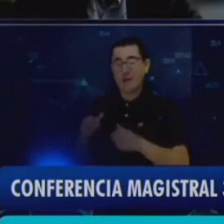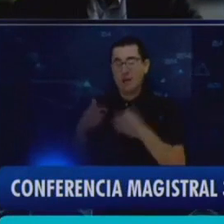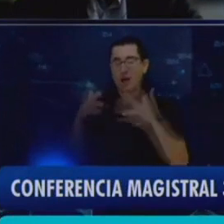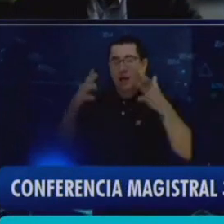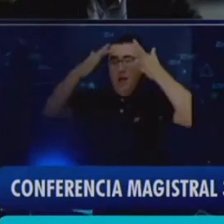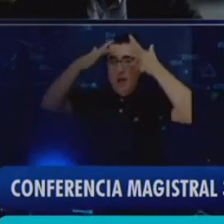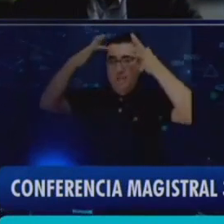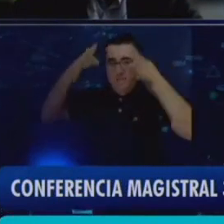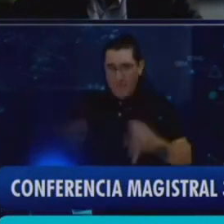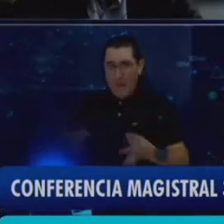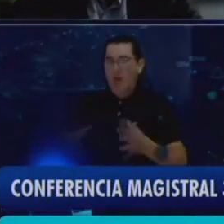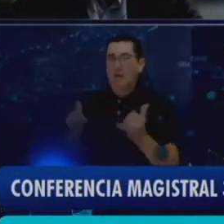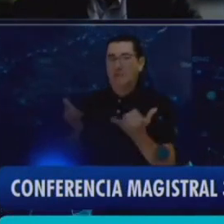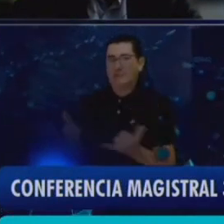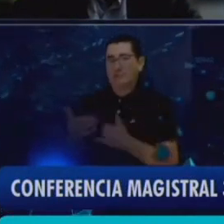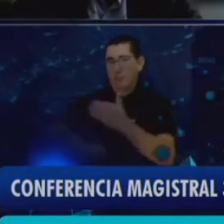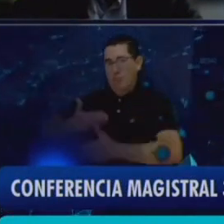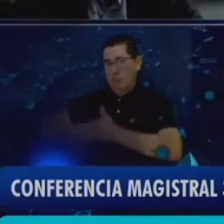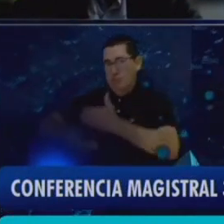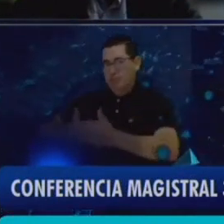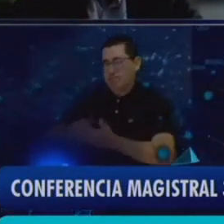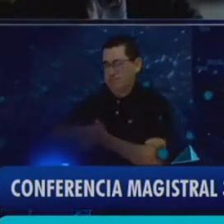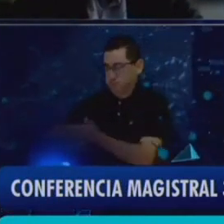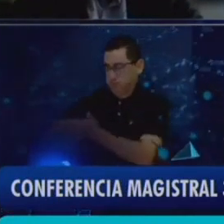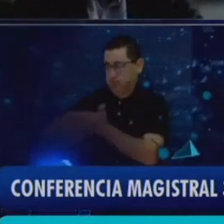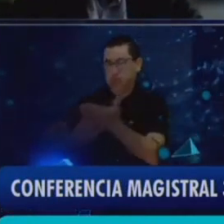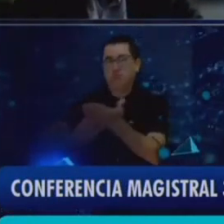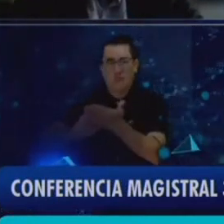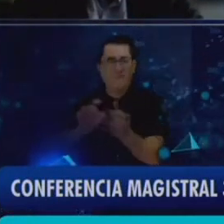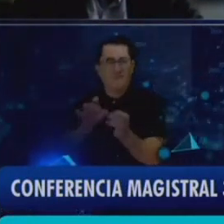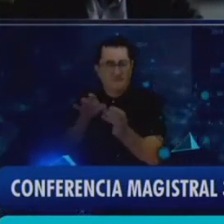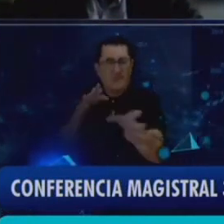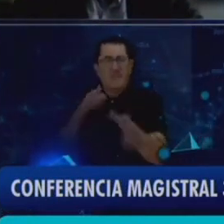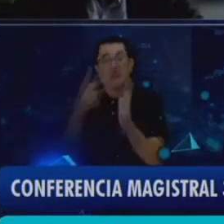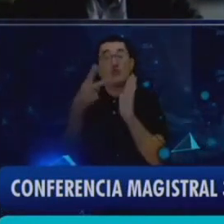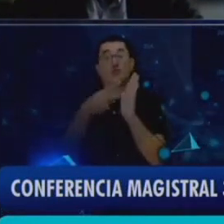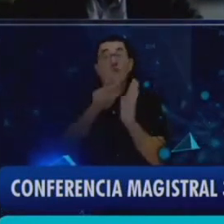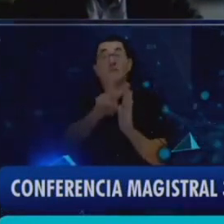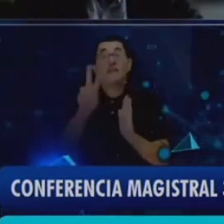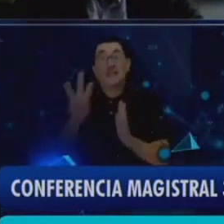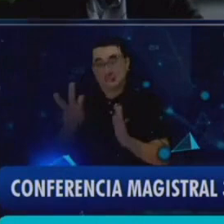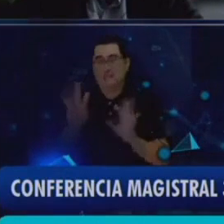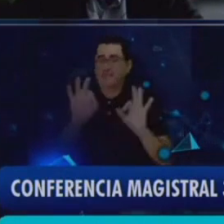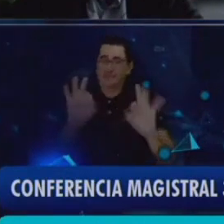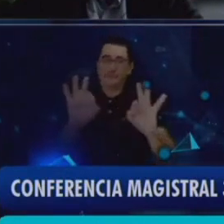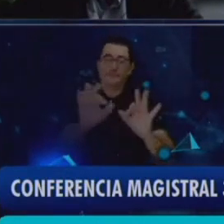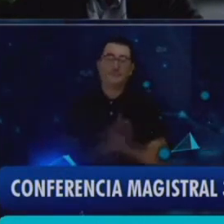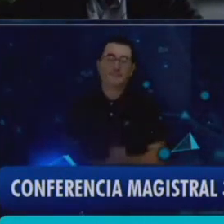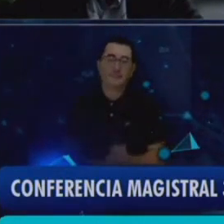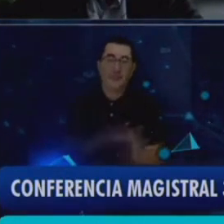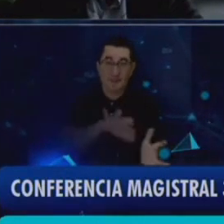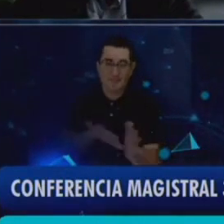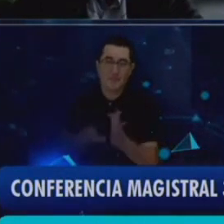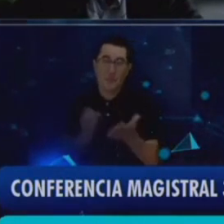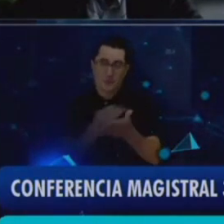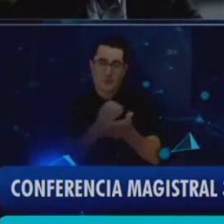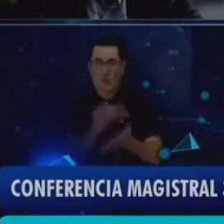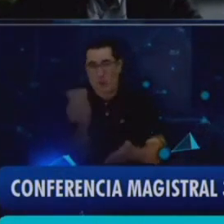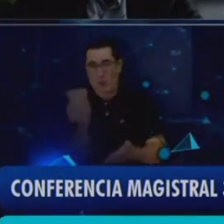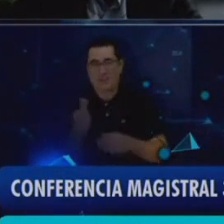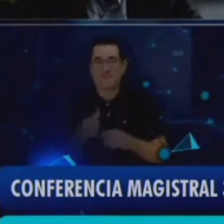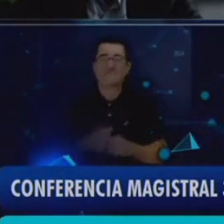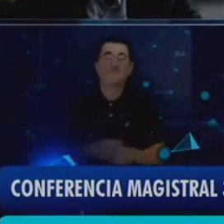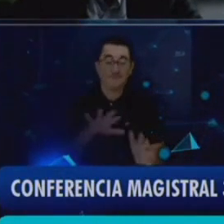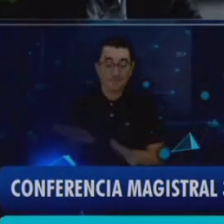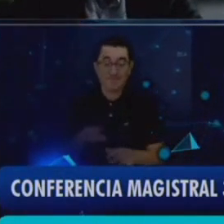mundial que tendremos ahora en el 2023. La siguiente, por favor. En este sentido, el